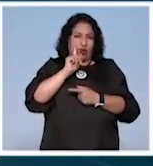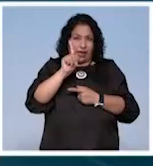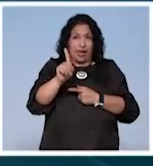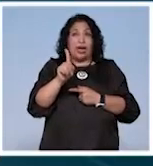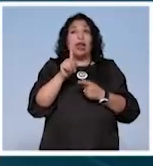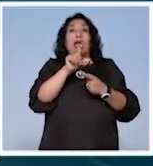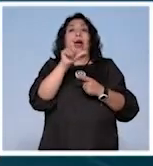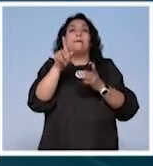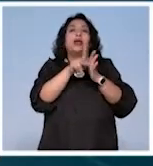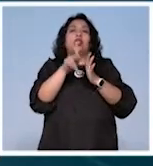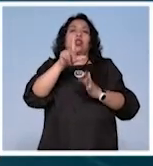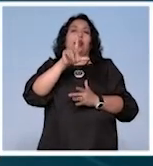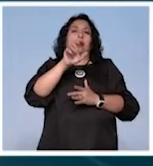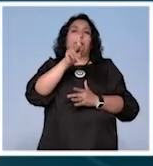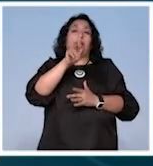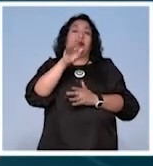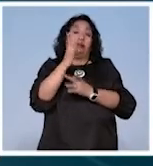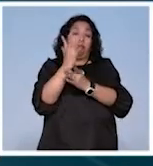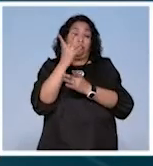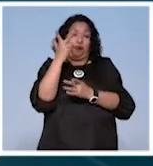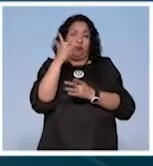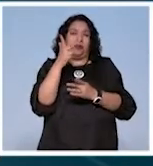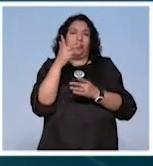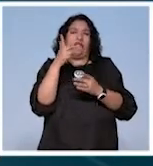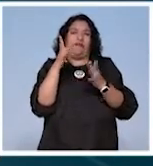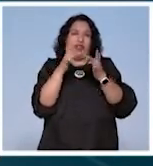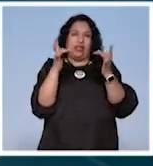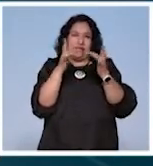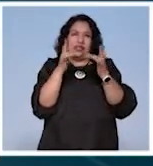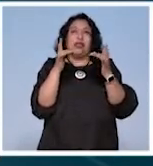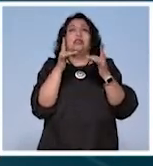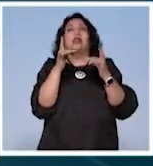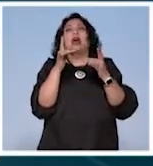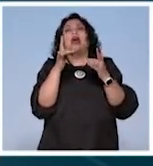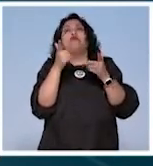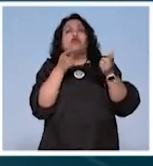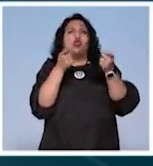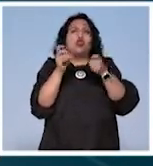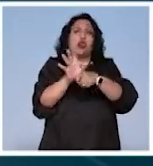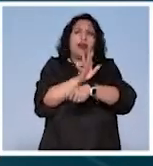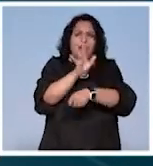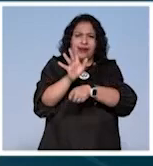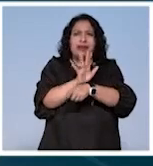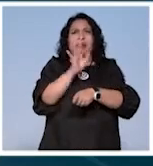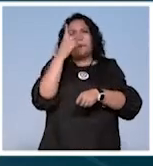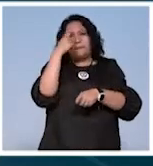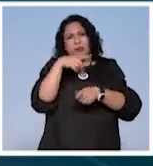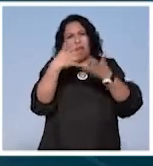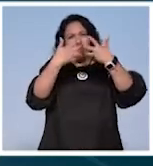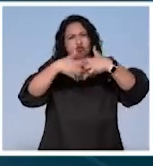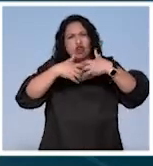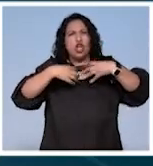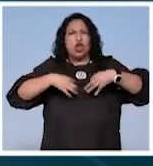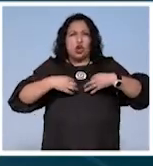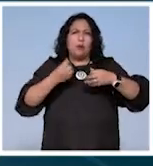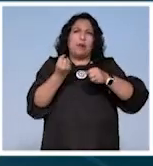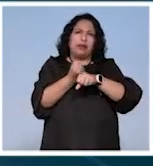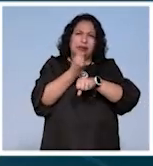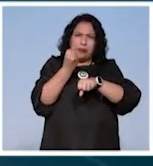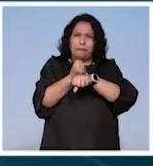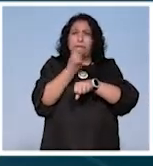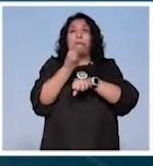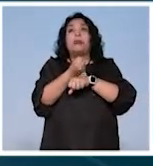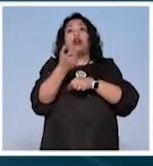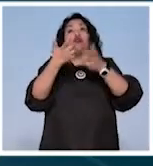Le Parisien. Según la Agencia Francesa del Medio Ambiente y Control de la Energía, para la producción de ropa y calzado,